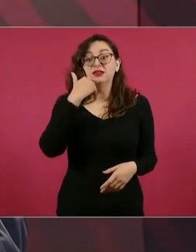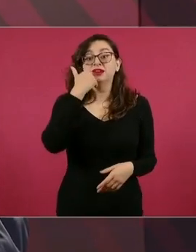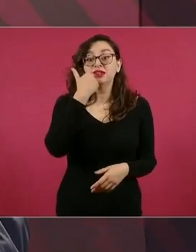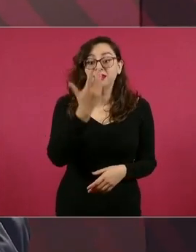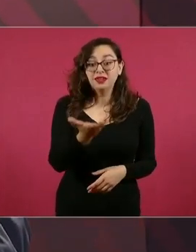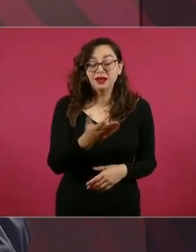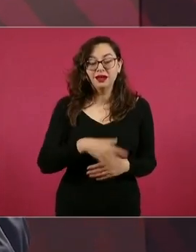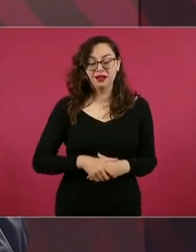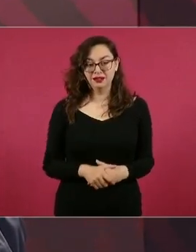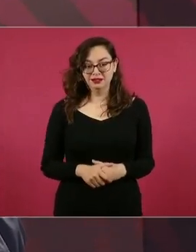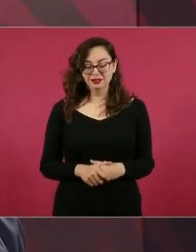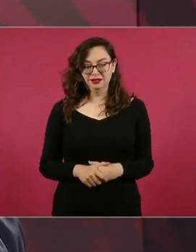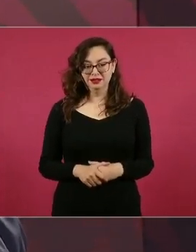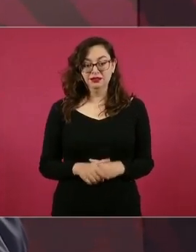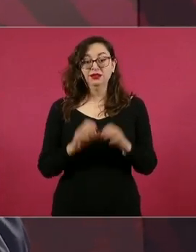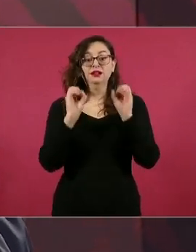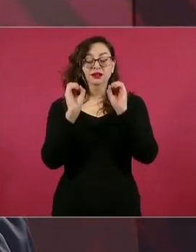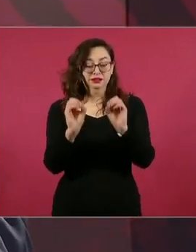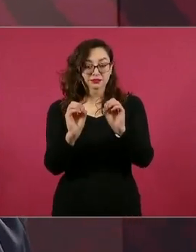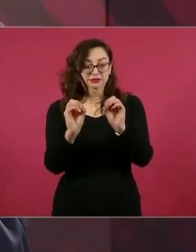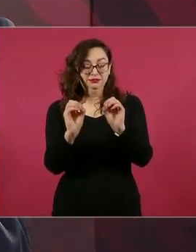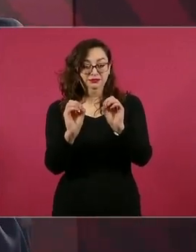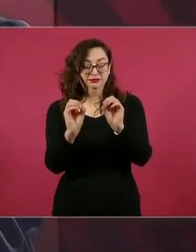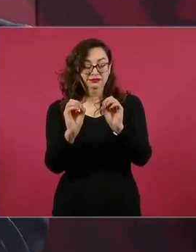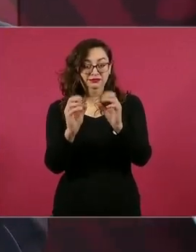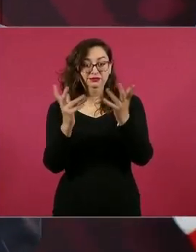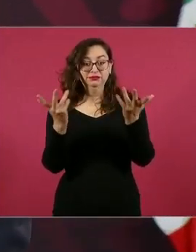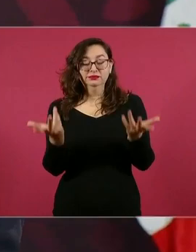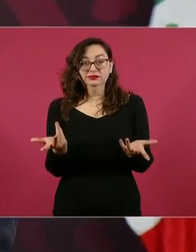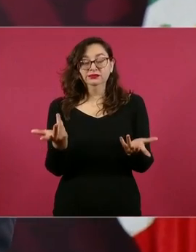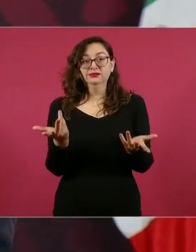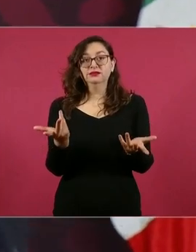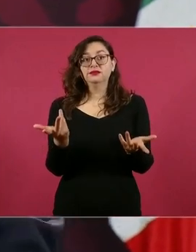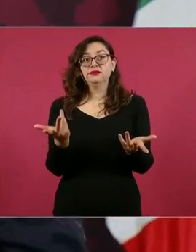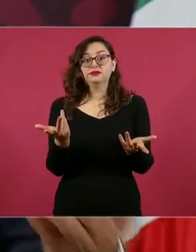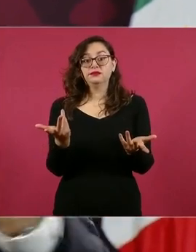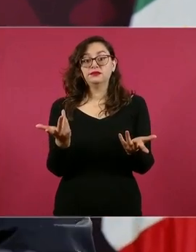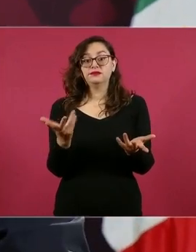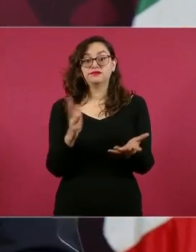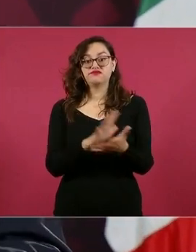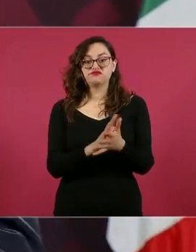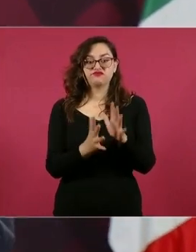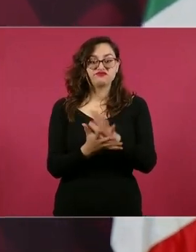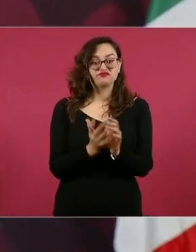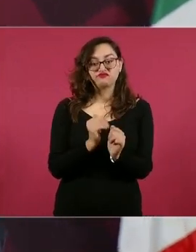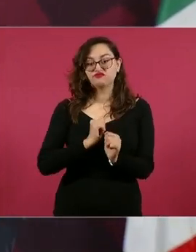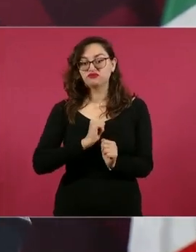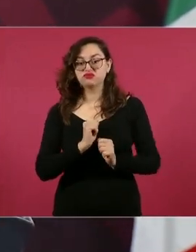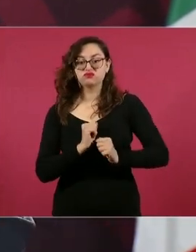erario o para hacer influyentismo